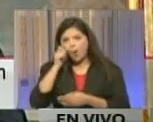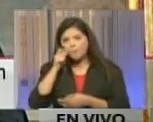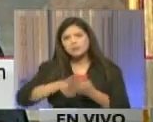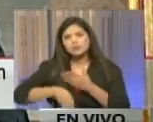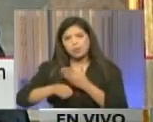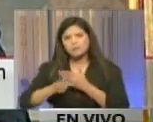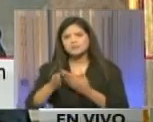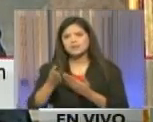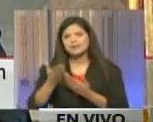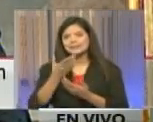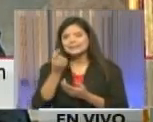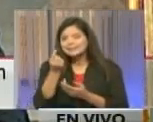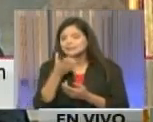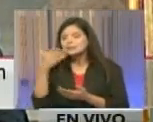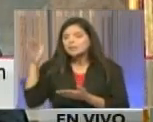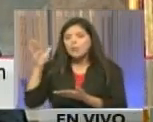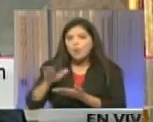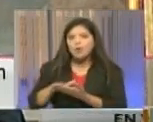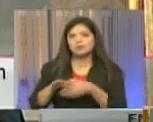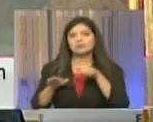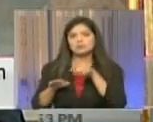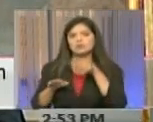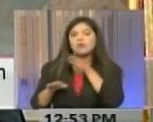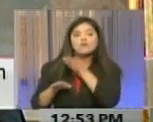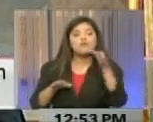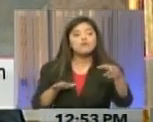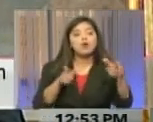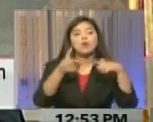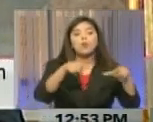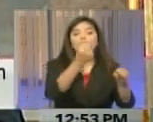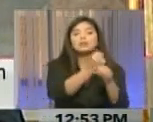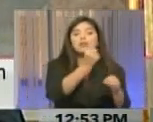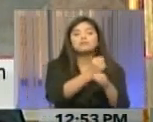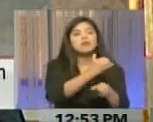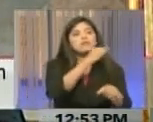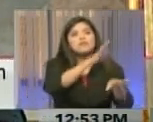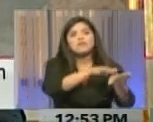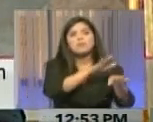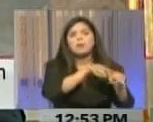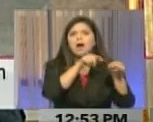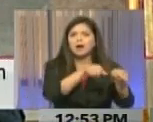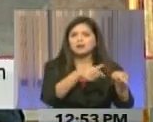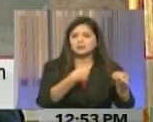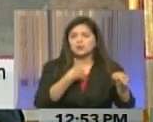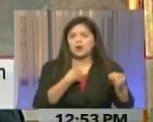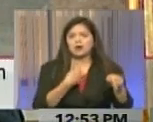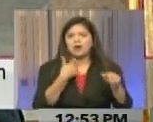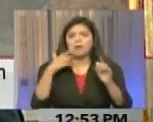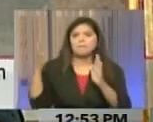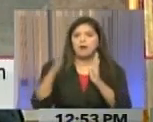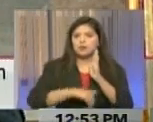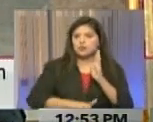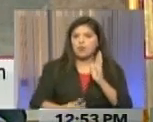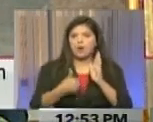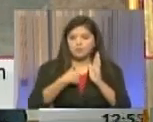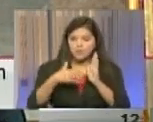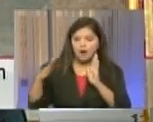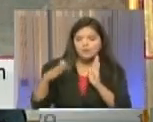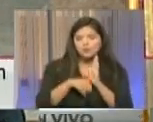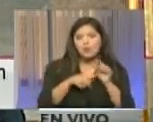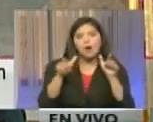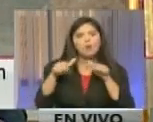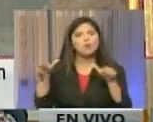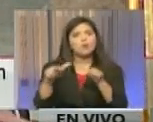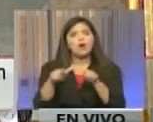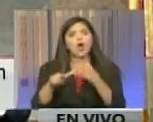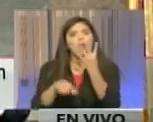bolivariano sicariado, se presentó en su comando informando a sus superiores que había sido objeto de un atraco en un área